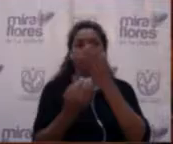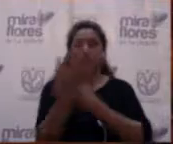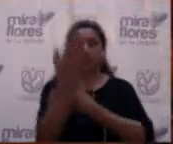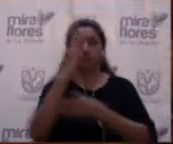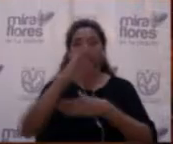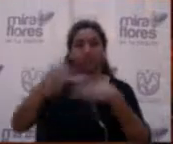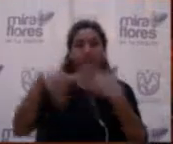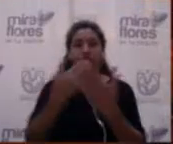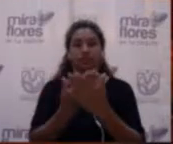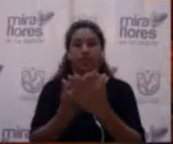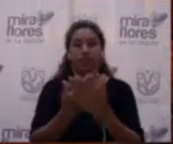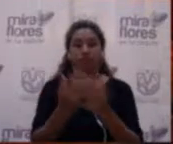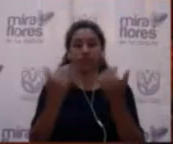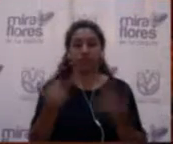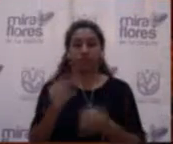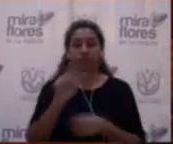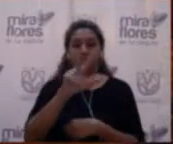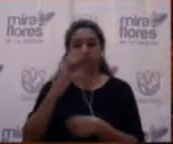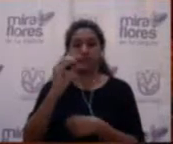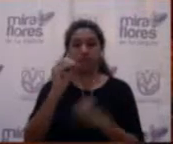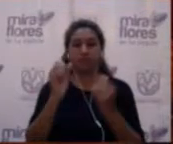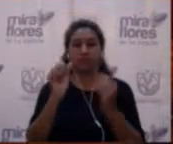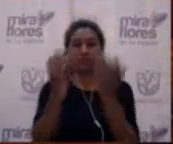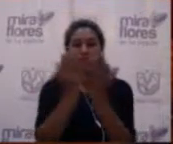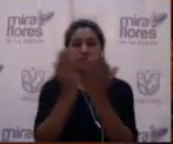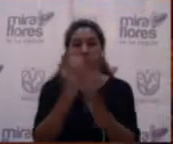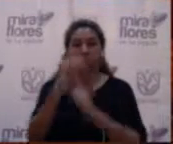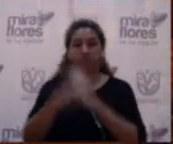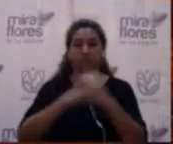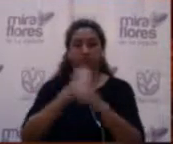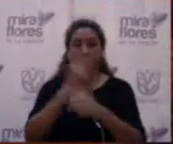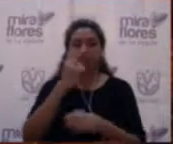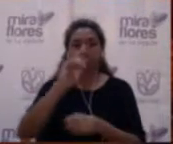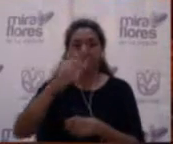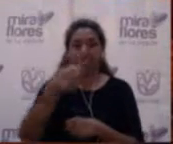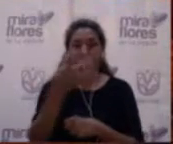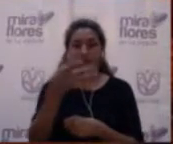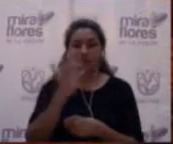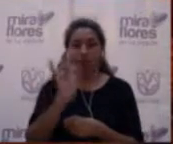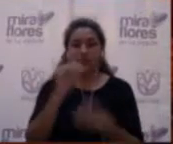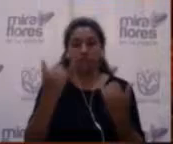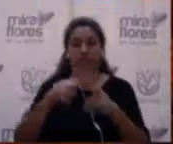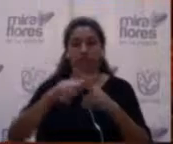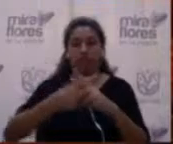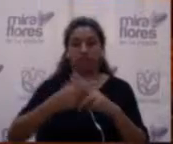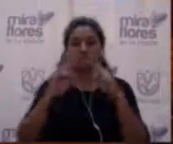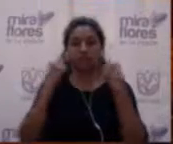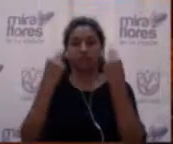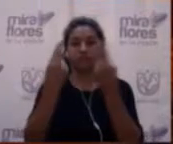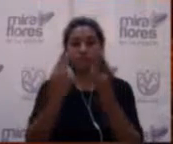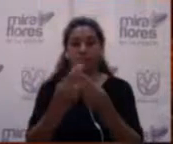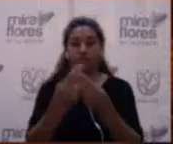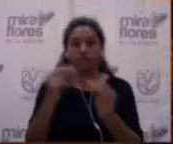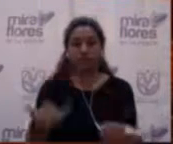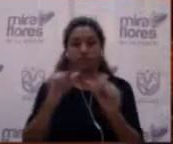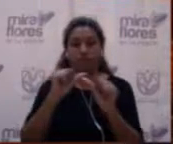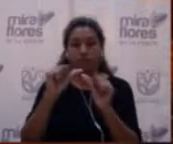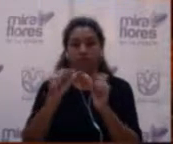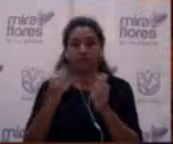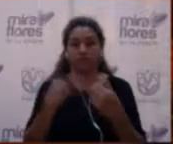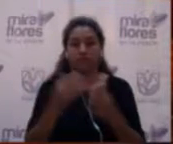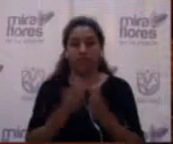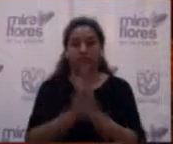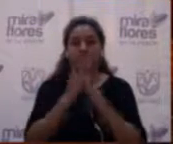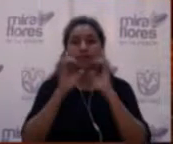Con todos, hoy es 30 de abril del año 2018 y vamos a dar inicio a nuestra sesión ordinaria de la fecha. Le pido a